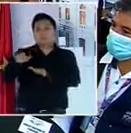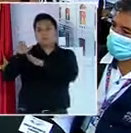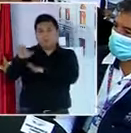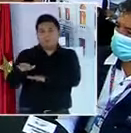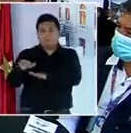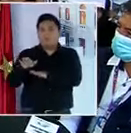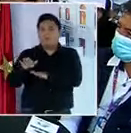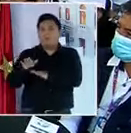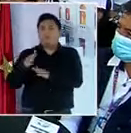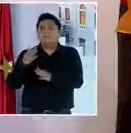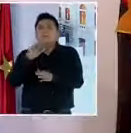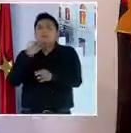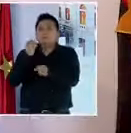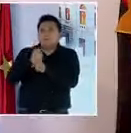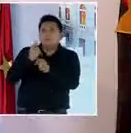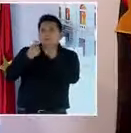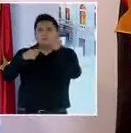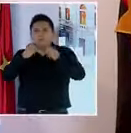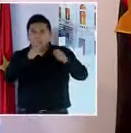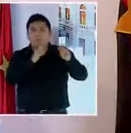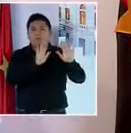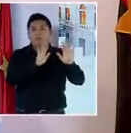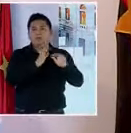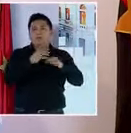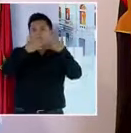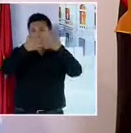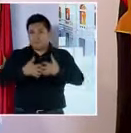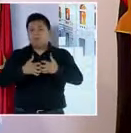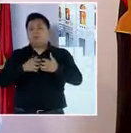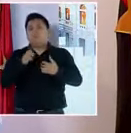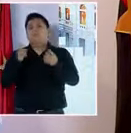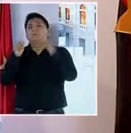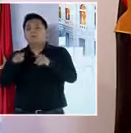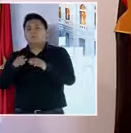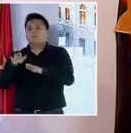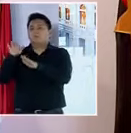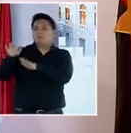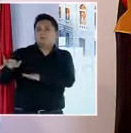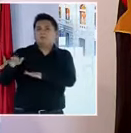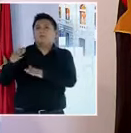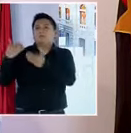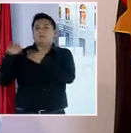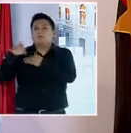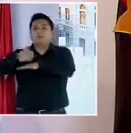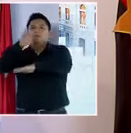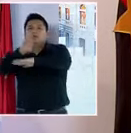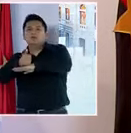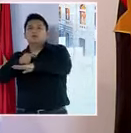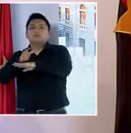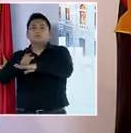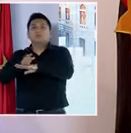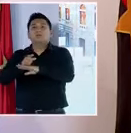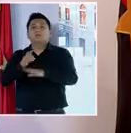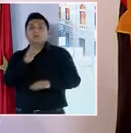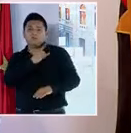y productivo, a los representantes del sector educativo, a los señores rectores de